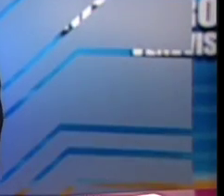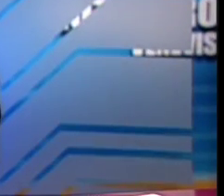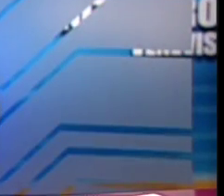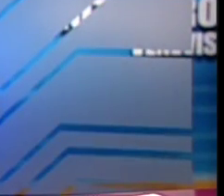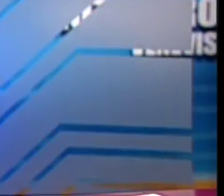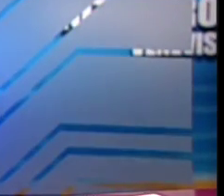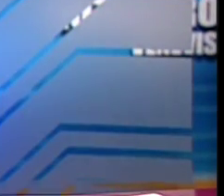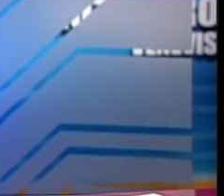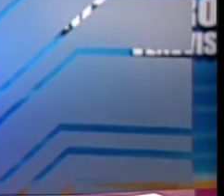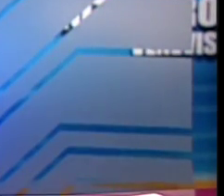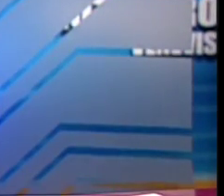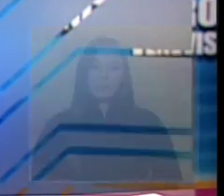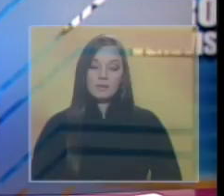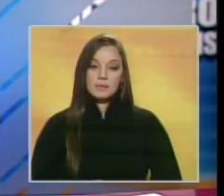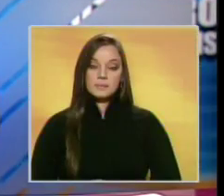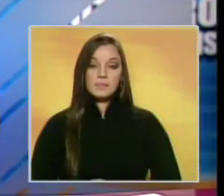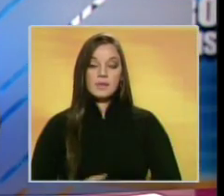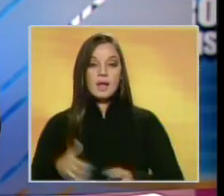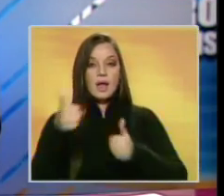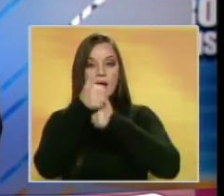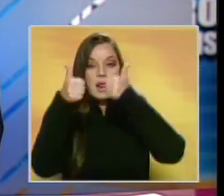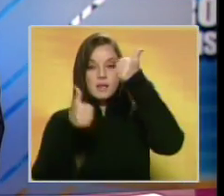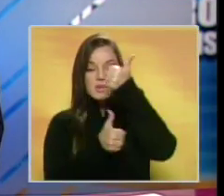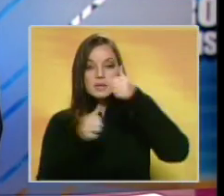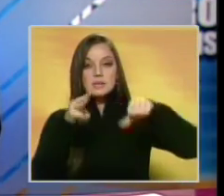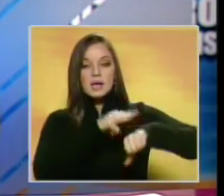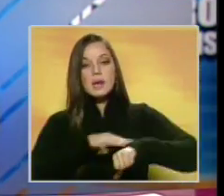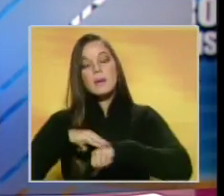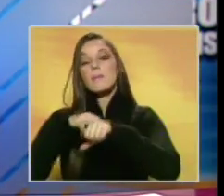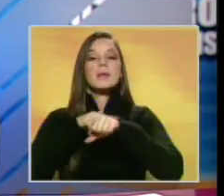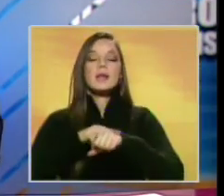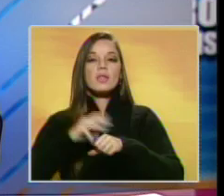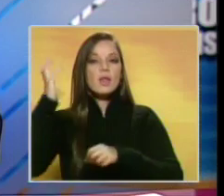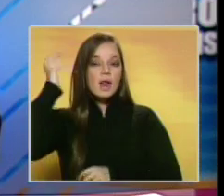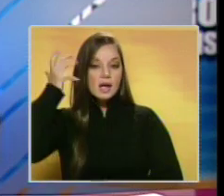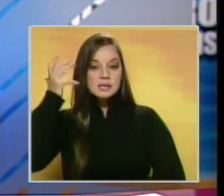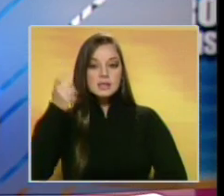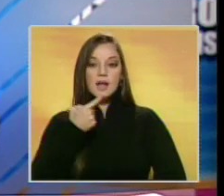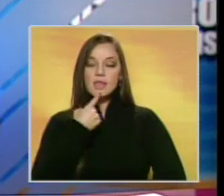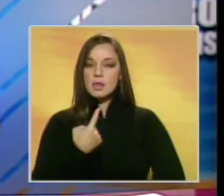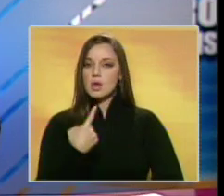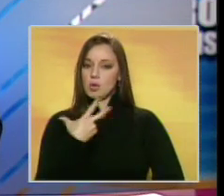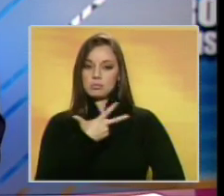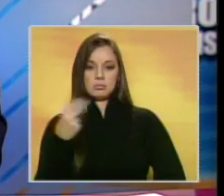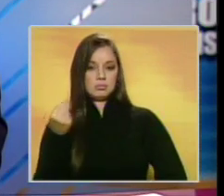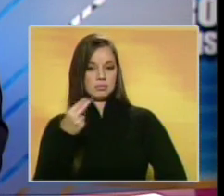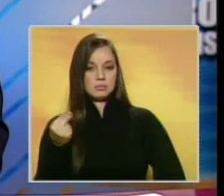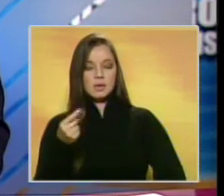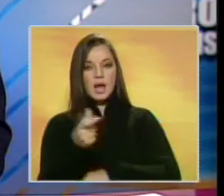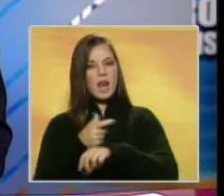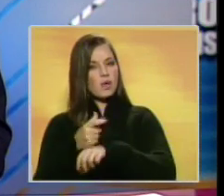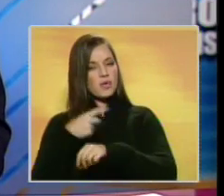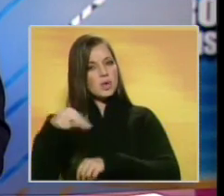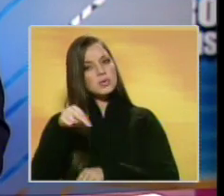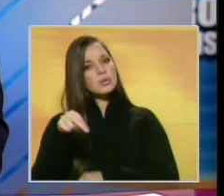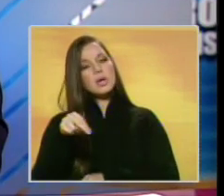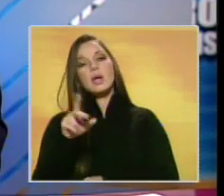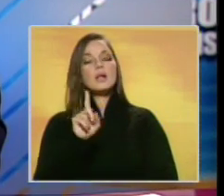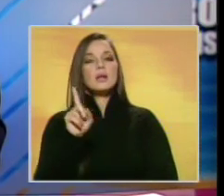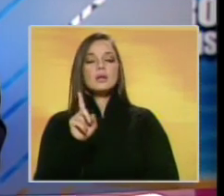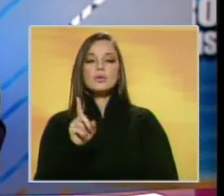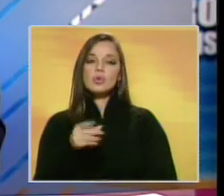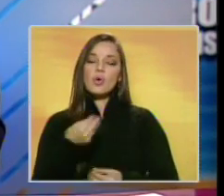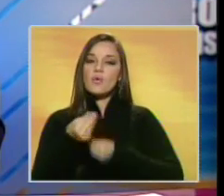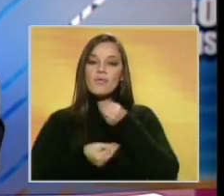El viceministro de Comunicación Internacional de la Cancillería, Mauricio Rodríguez, desmintió que el gobierno nacional tenga previsto implantar un sistema